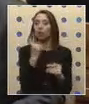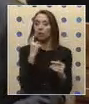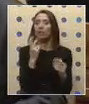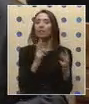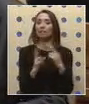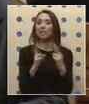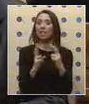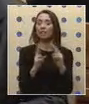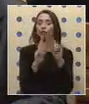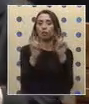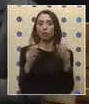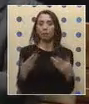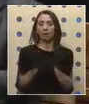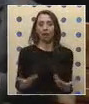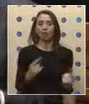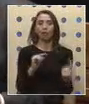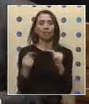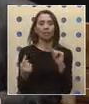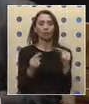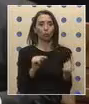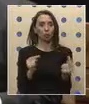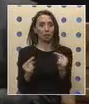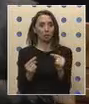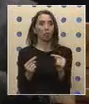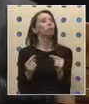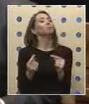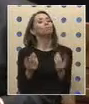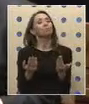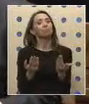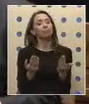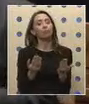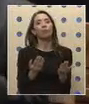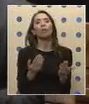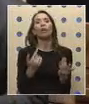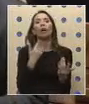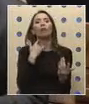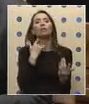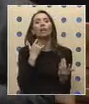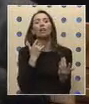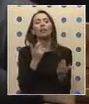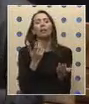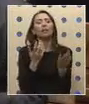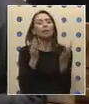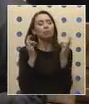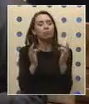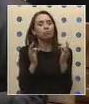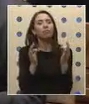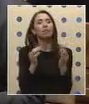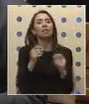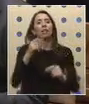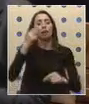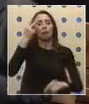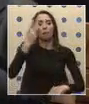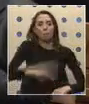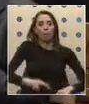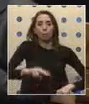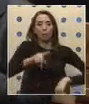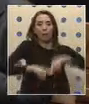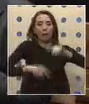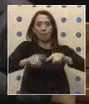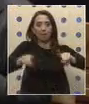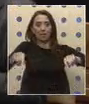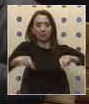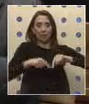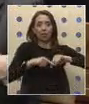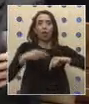ver con el tema que estamos discutiendo, o sea, que tiene que ver con que hasta qué punto la propiedad del suelo es solo cuestión del